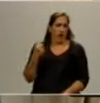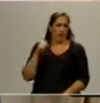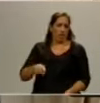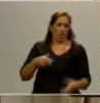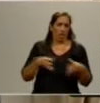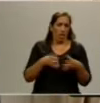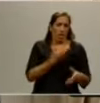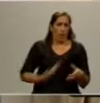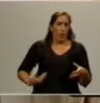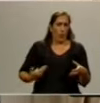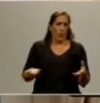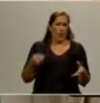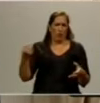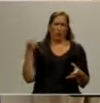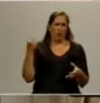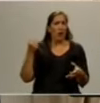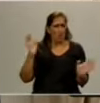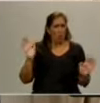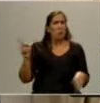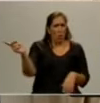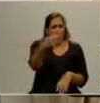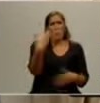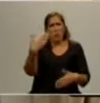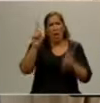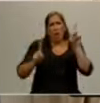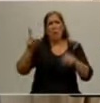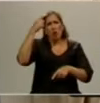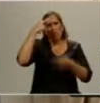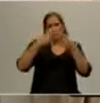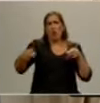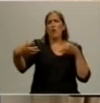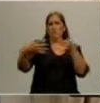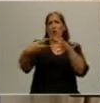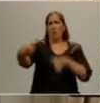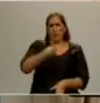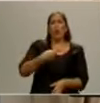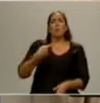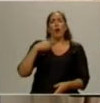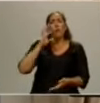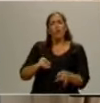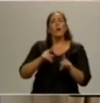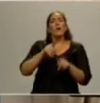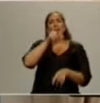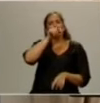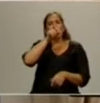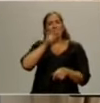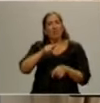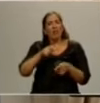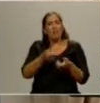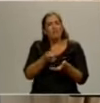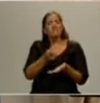tiene derecho a ser opositor al gobierno, pero pudimos advertir por su Twitter las groserías y los